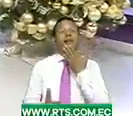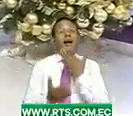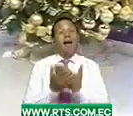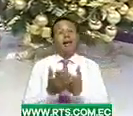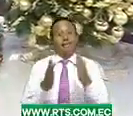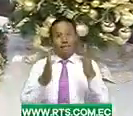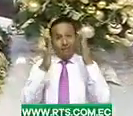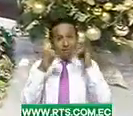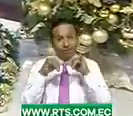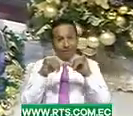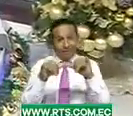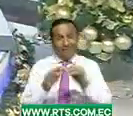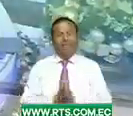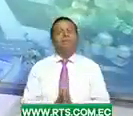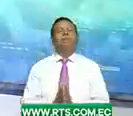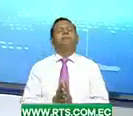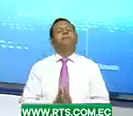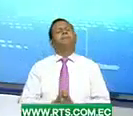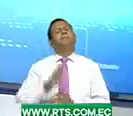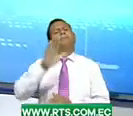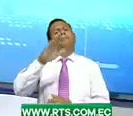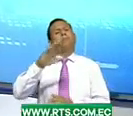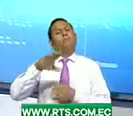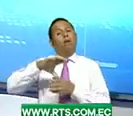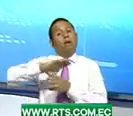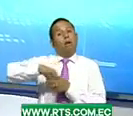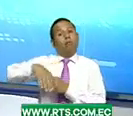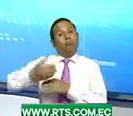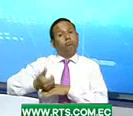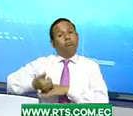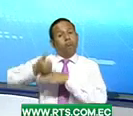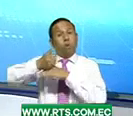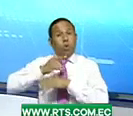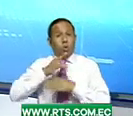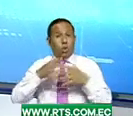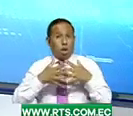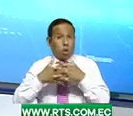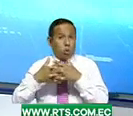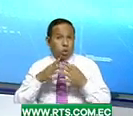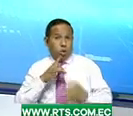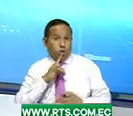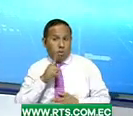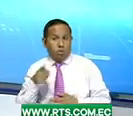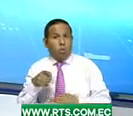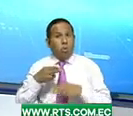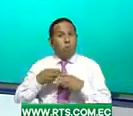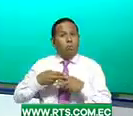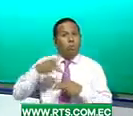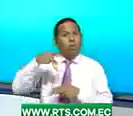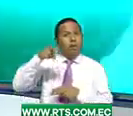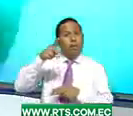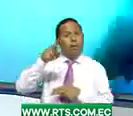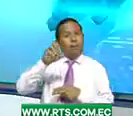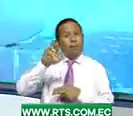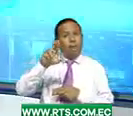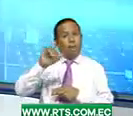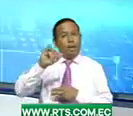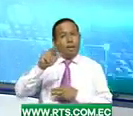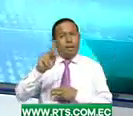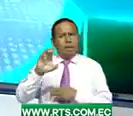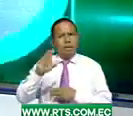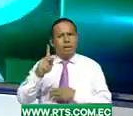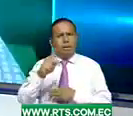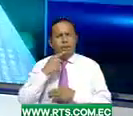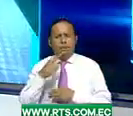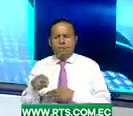Ser junto a nosotros. El embajador de los Estados Unidos, Michael Fitzpatrick, mostró su preocupación por el incremento en la tasa de